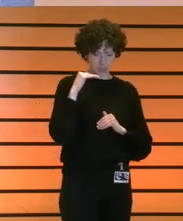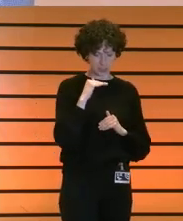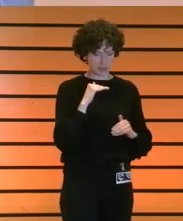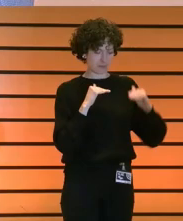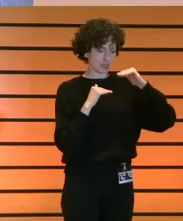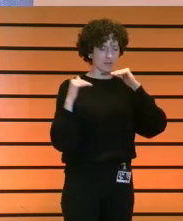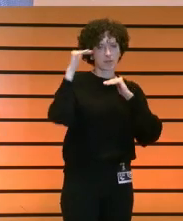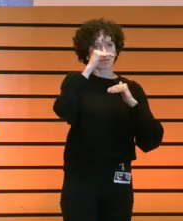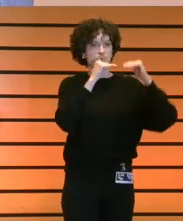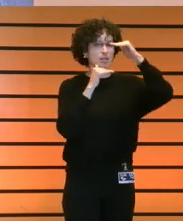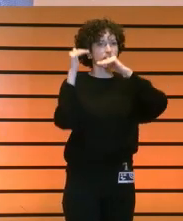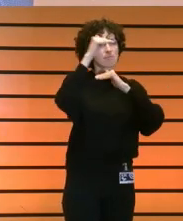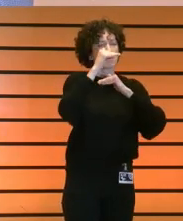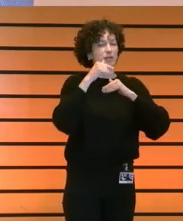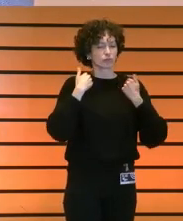versión.